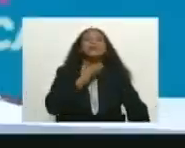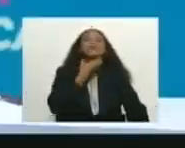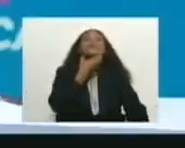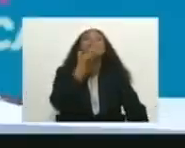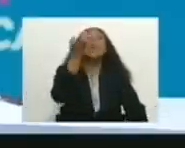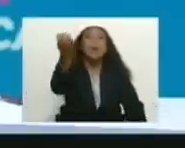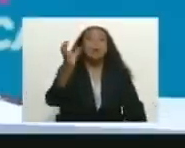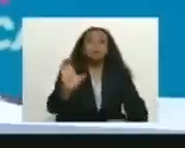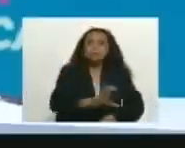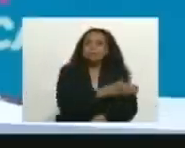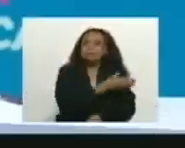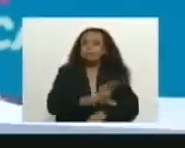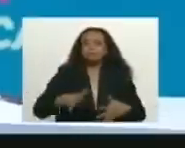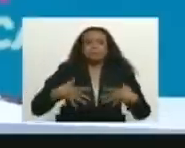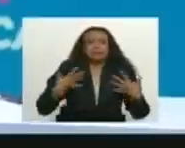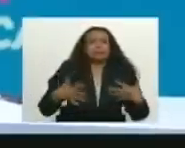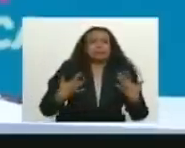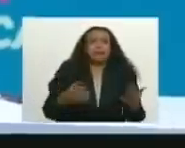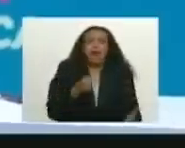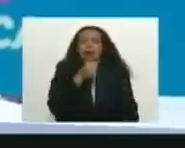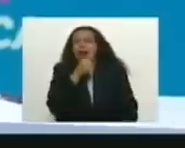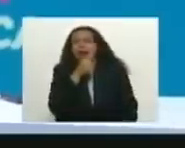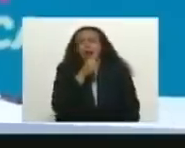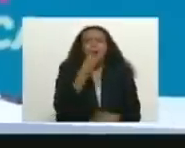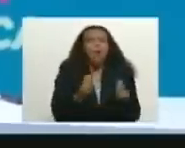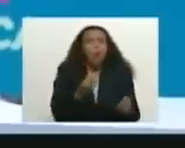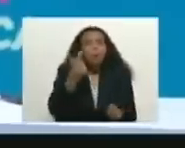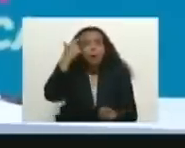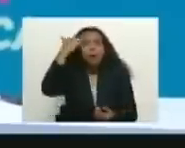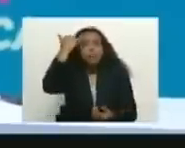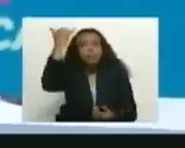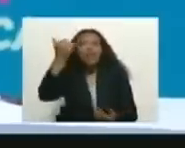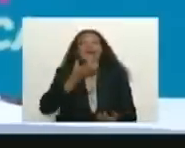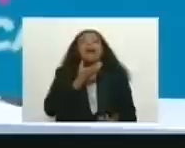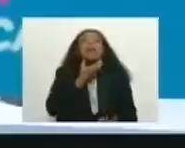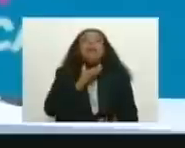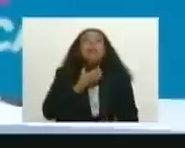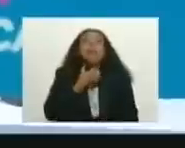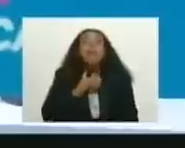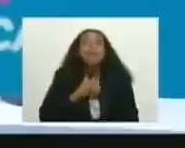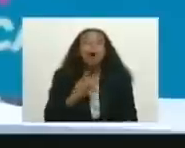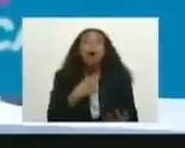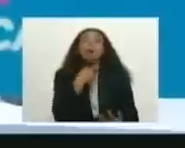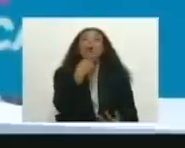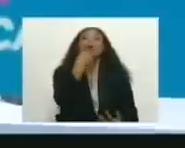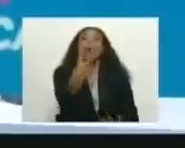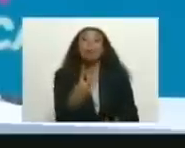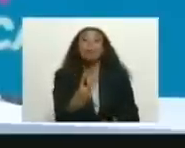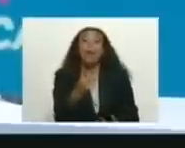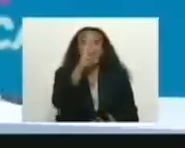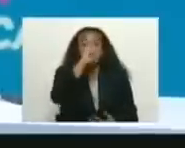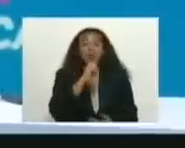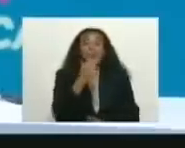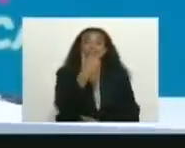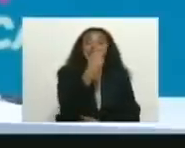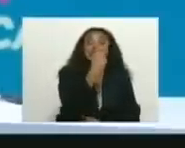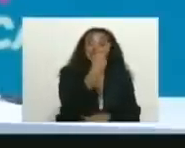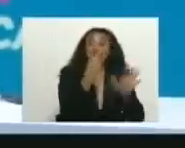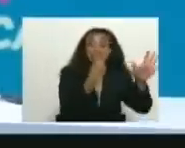tanta alegría, para tanta canción? ¿De dónde saca voz? Oscar de León tiene 79 años.